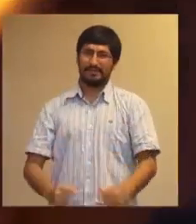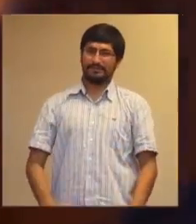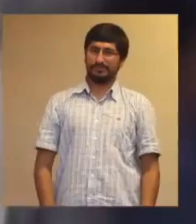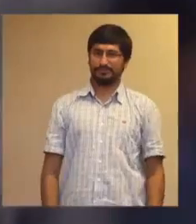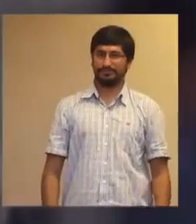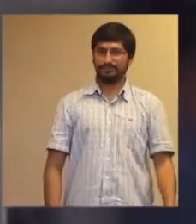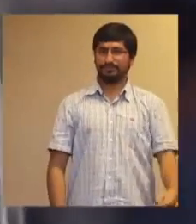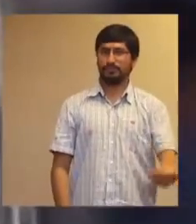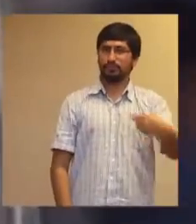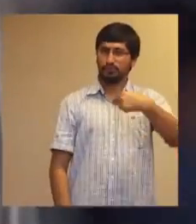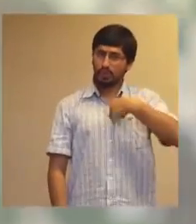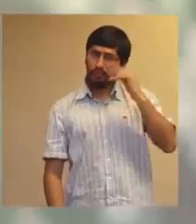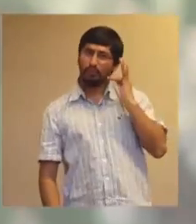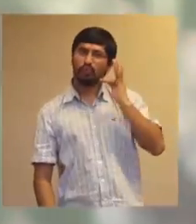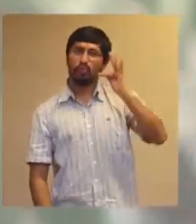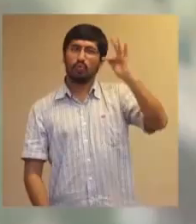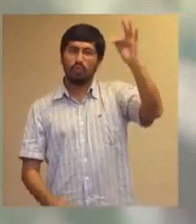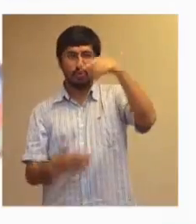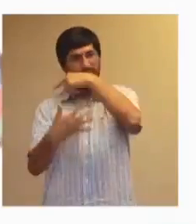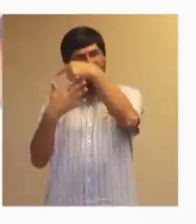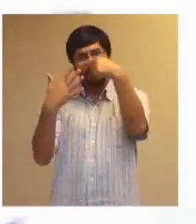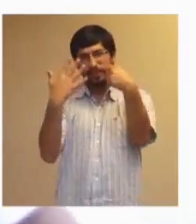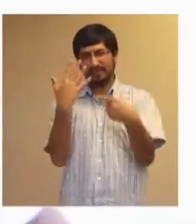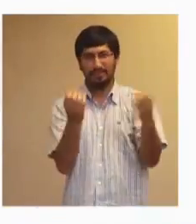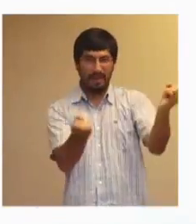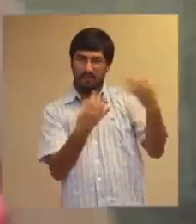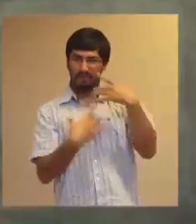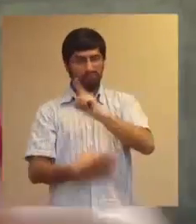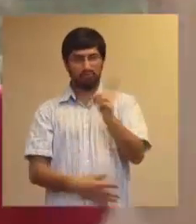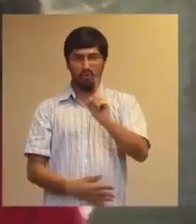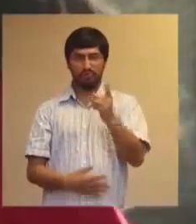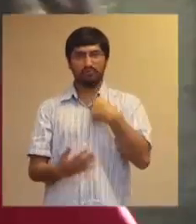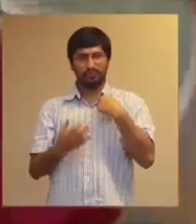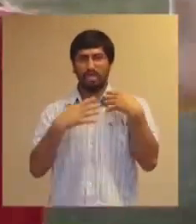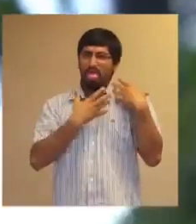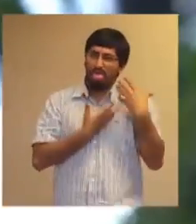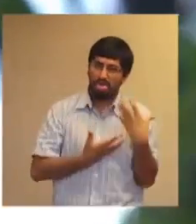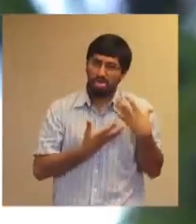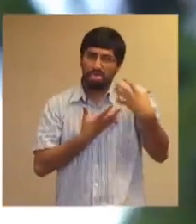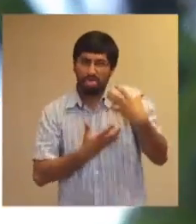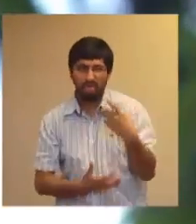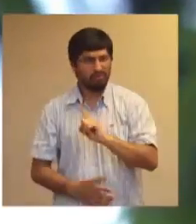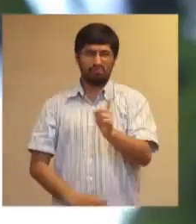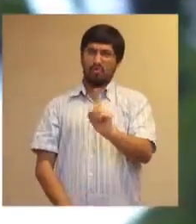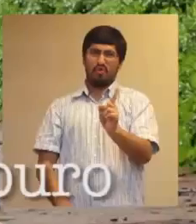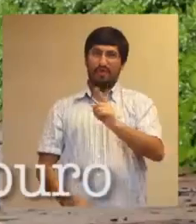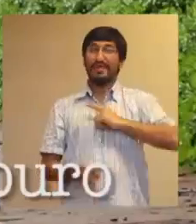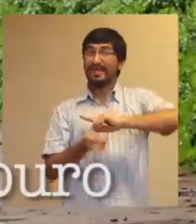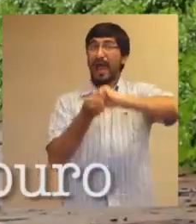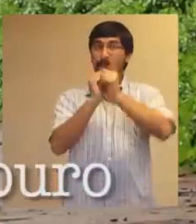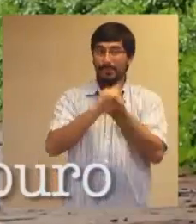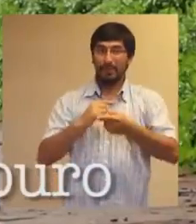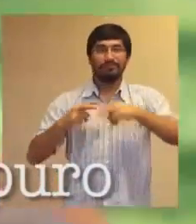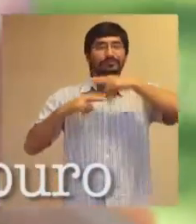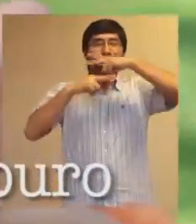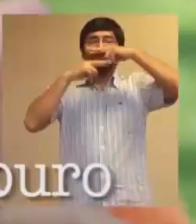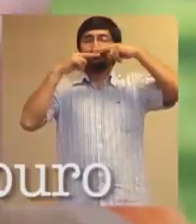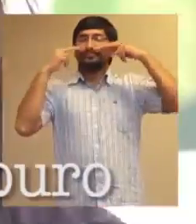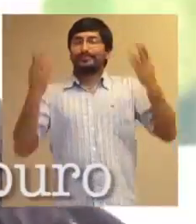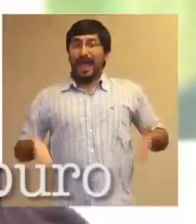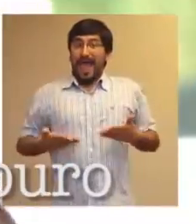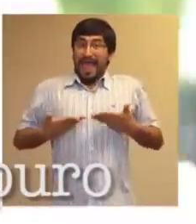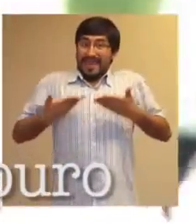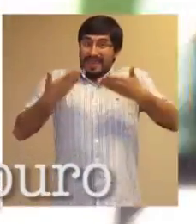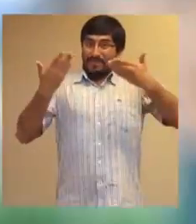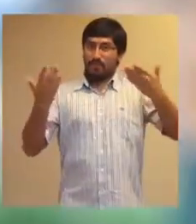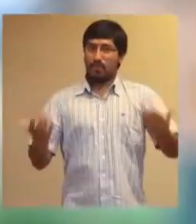soy capaz, son infinitos futuros, no me dejes atrás. No somos la carga que te letarga, al contrario, más bien el aire